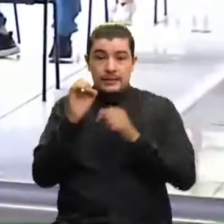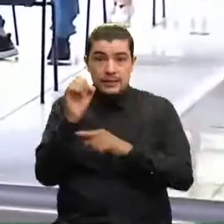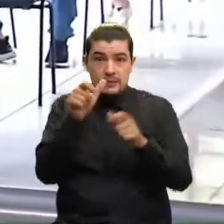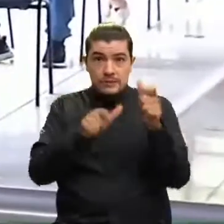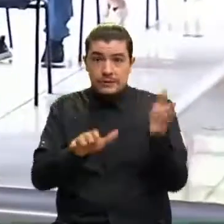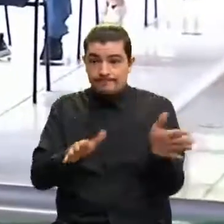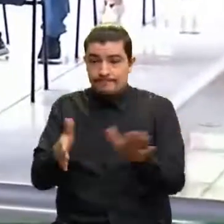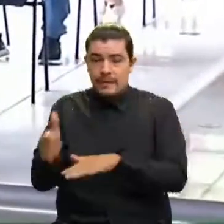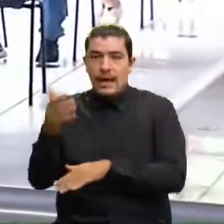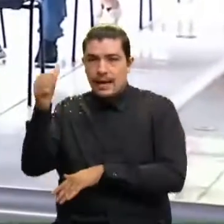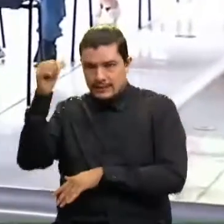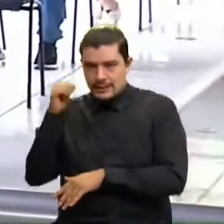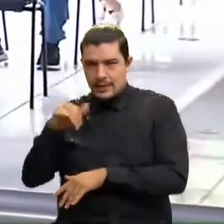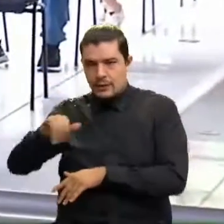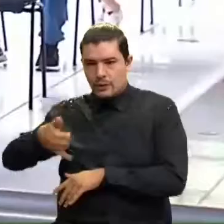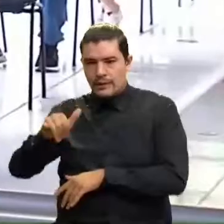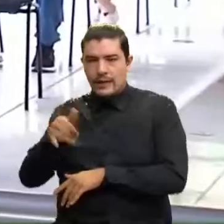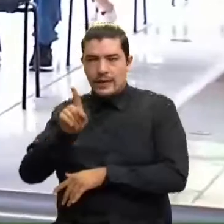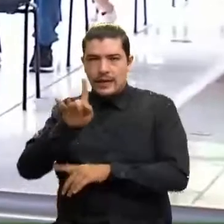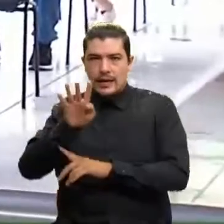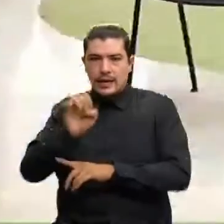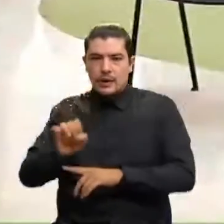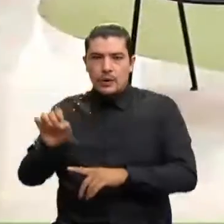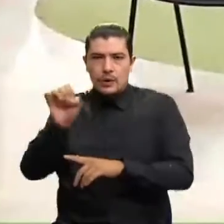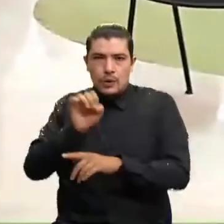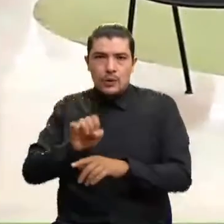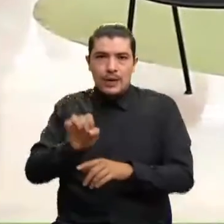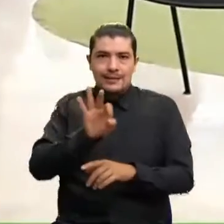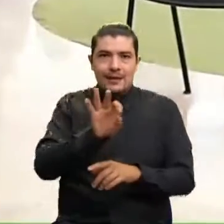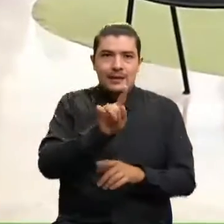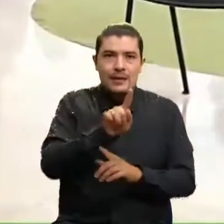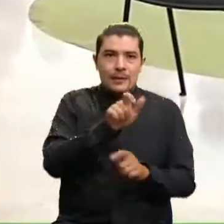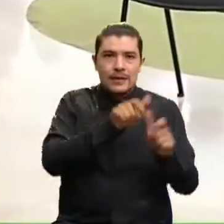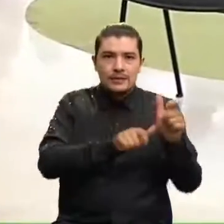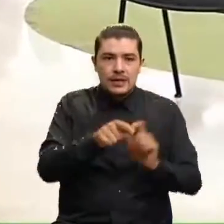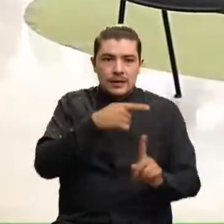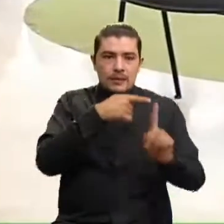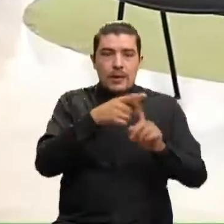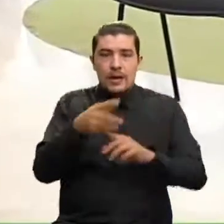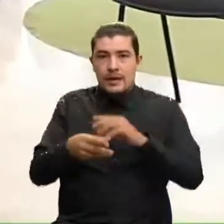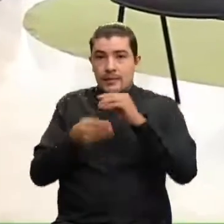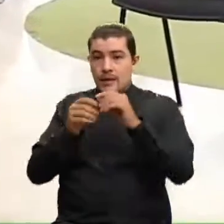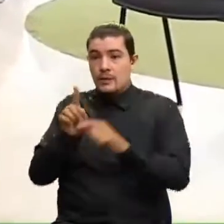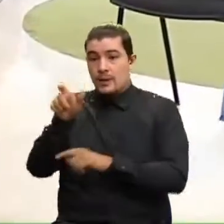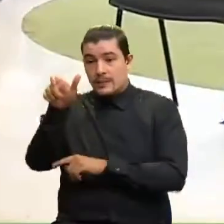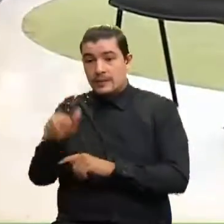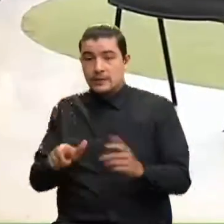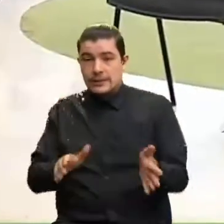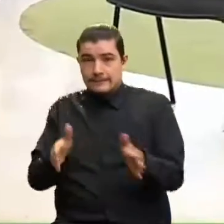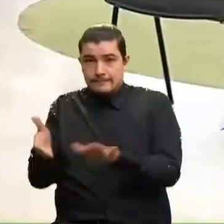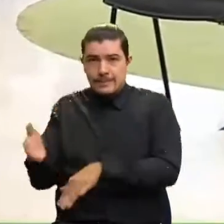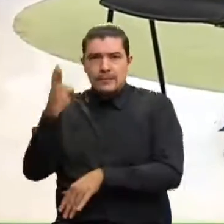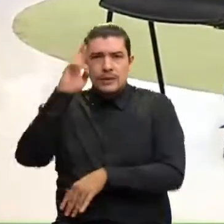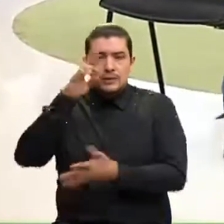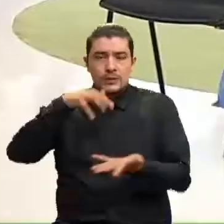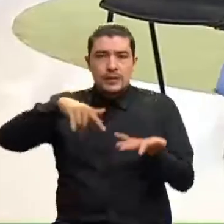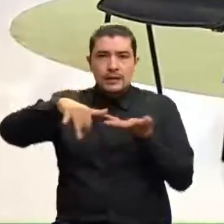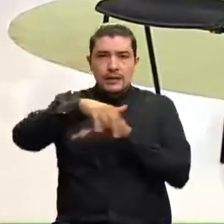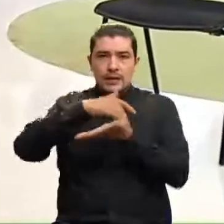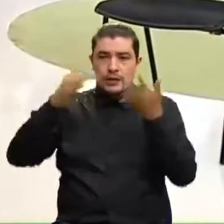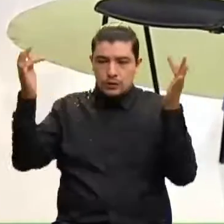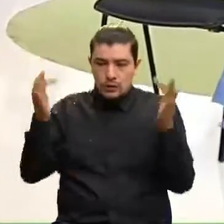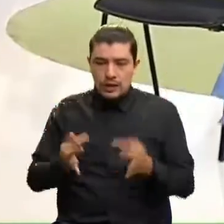fallecidas. Y ayer jueves 14 de octubre se reportaron 31 nuevos contagios y una persona fallecida. De esta manera, Santander registra